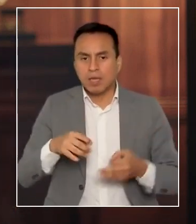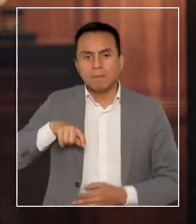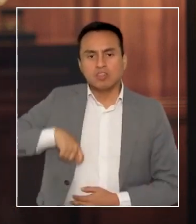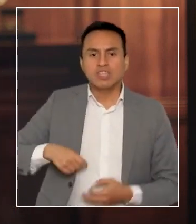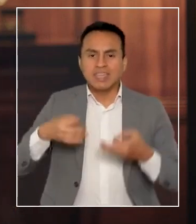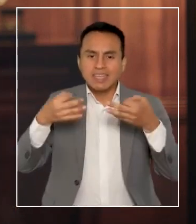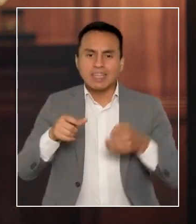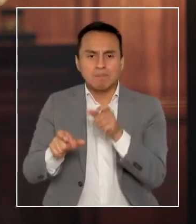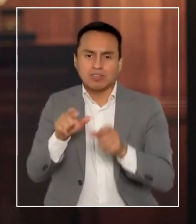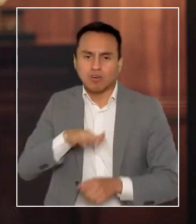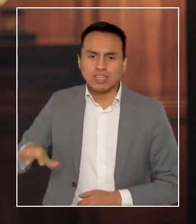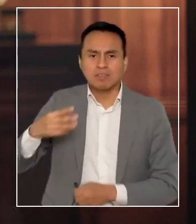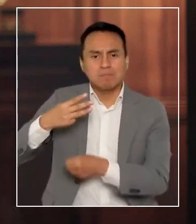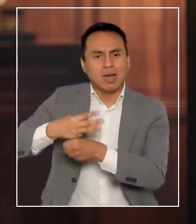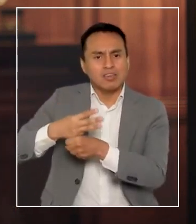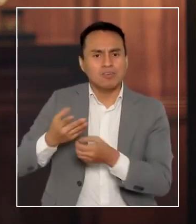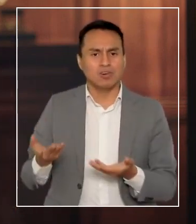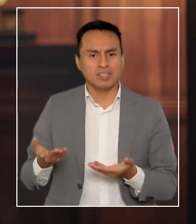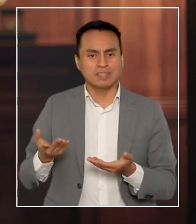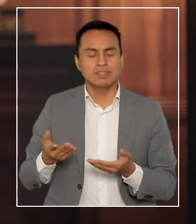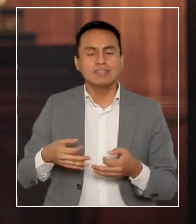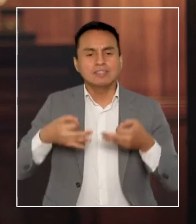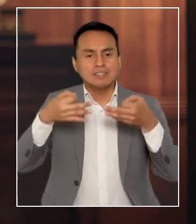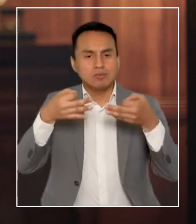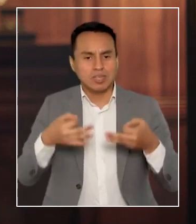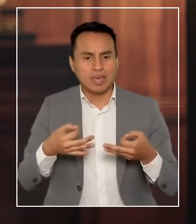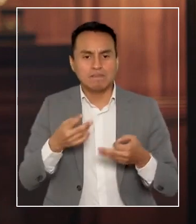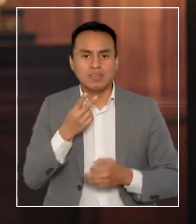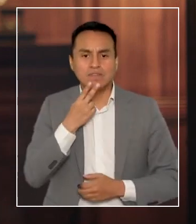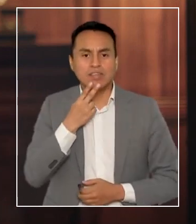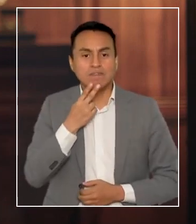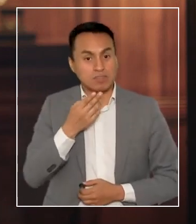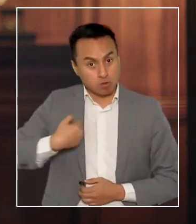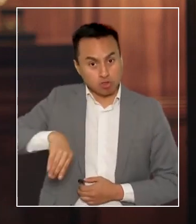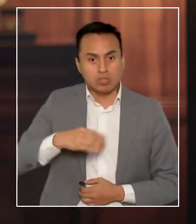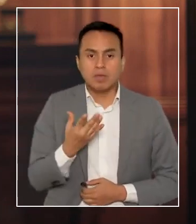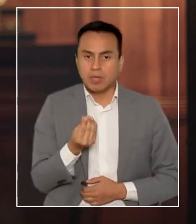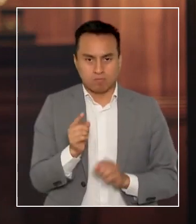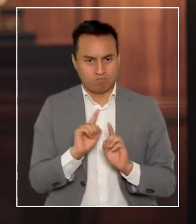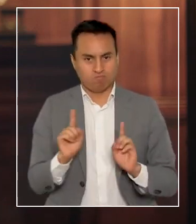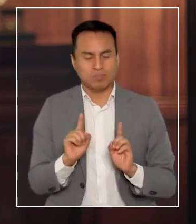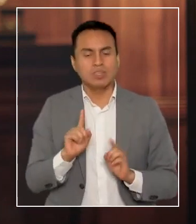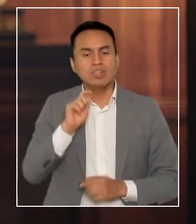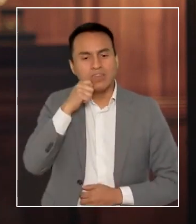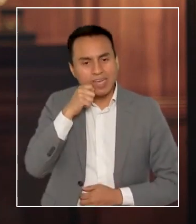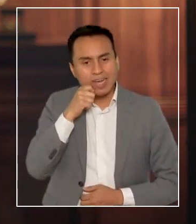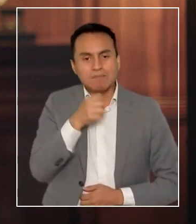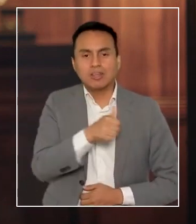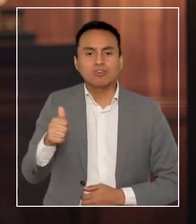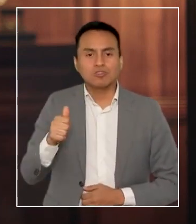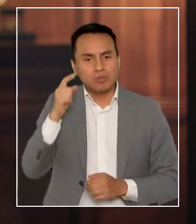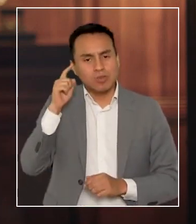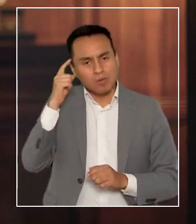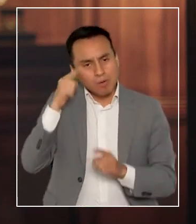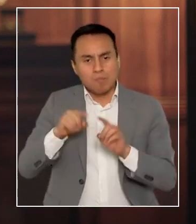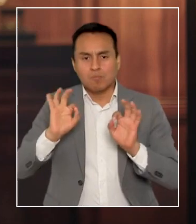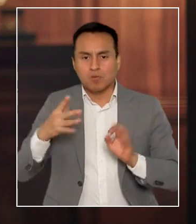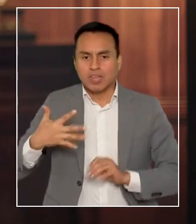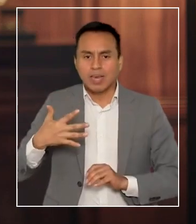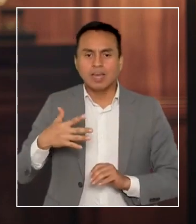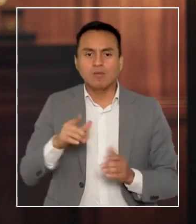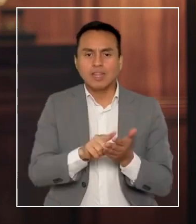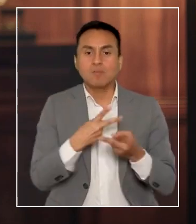dignas para las personas mayores que la seguridad para vivir nuestra vida sin miedo sea para todos una prioridad recuperar